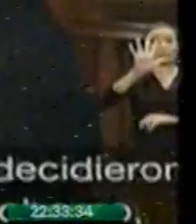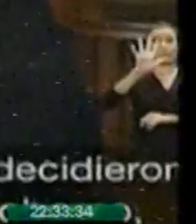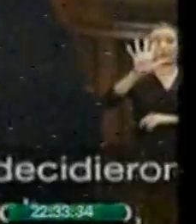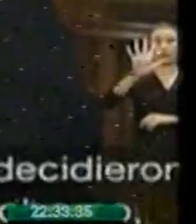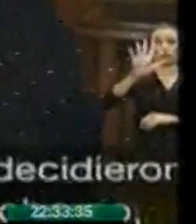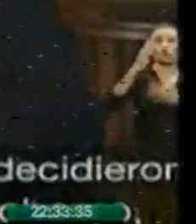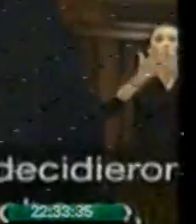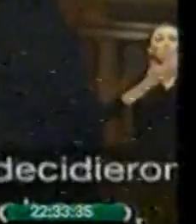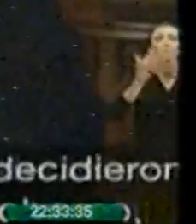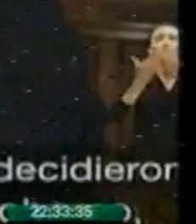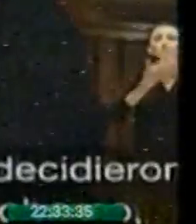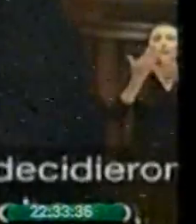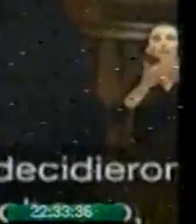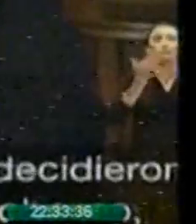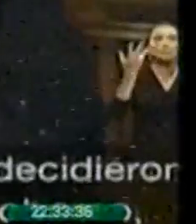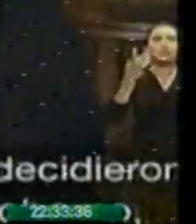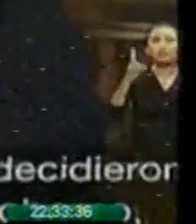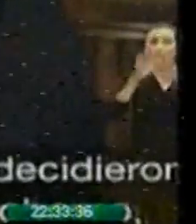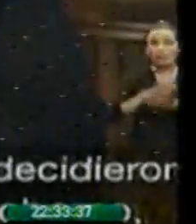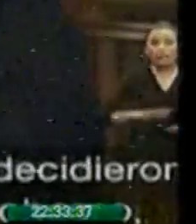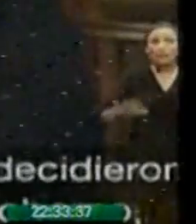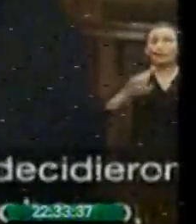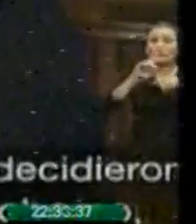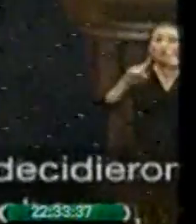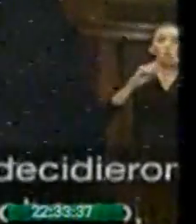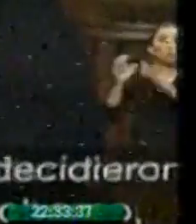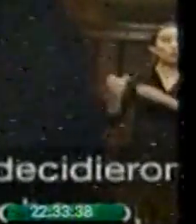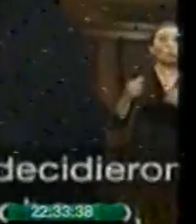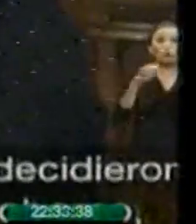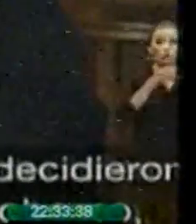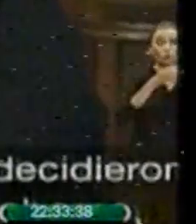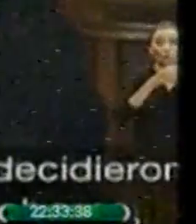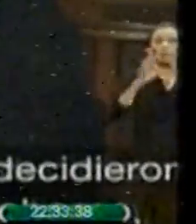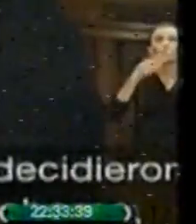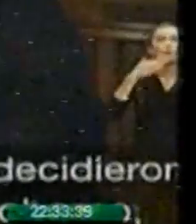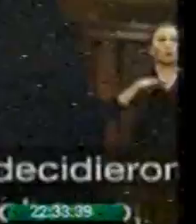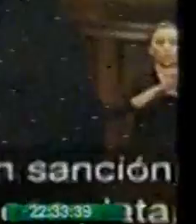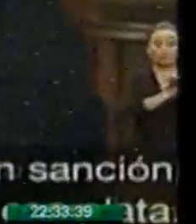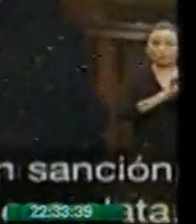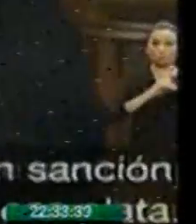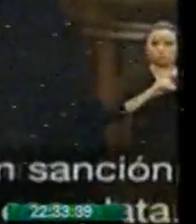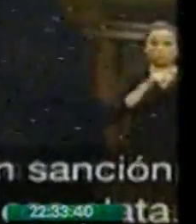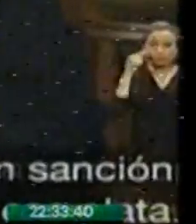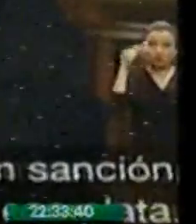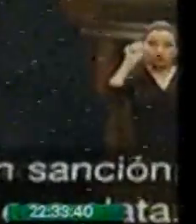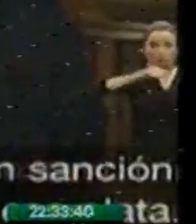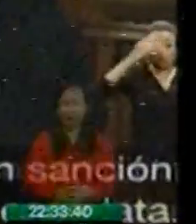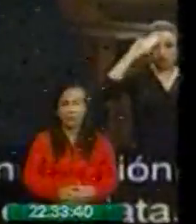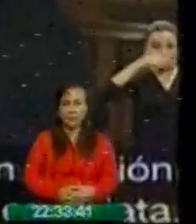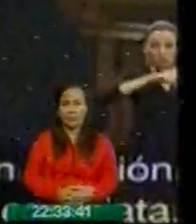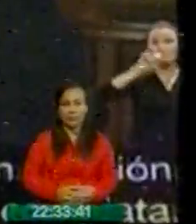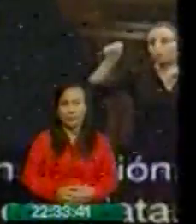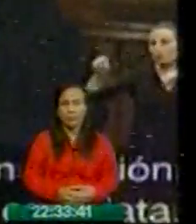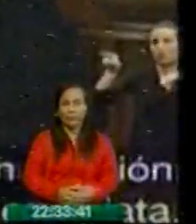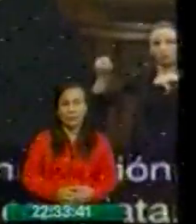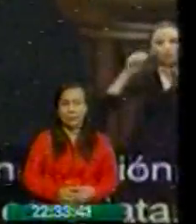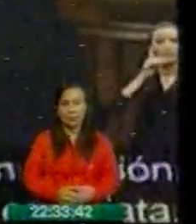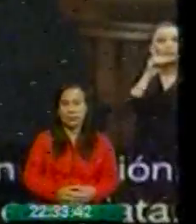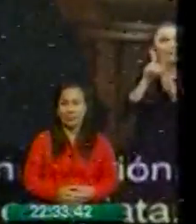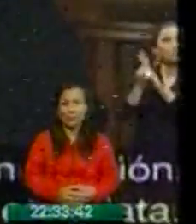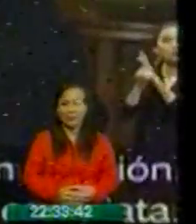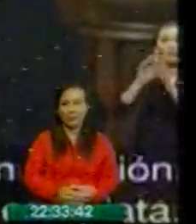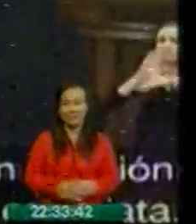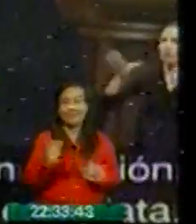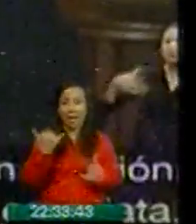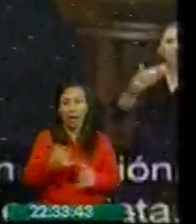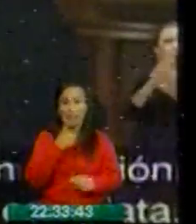Quinto, facilitar que aquellos que decidieron en su momento incurrir en un soborno puedan denunciar por una vez sin sanción